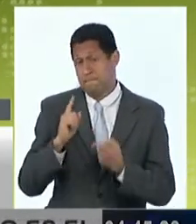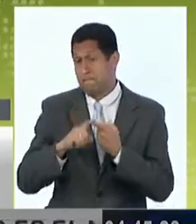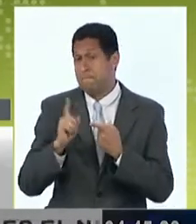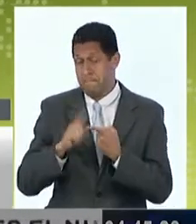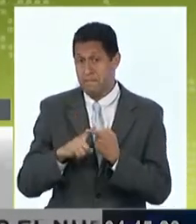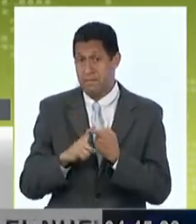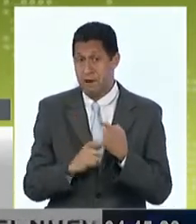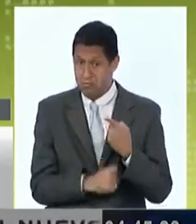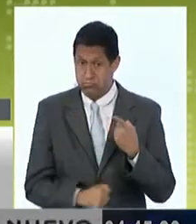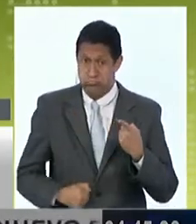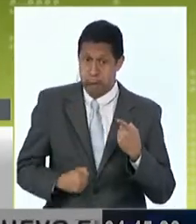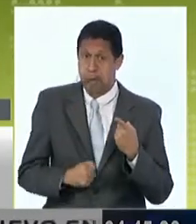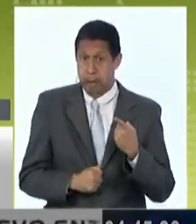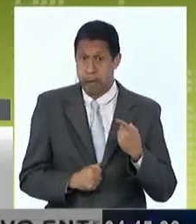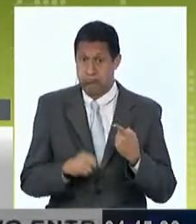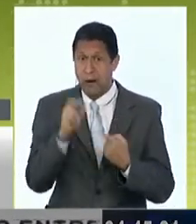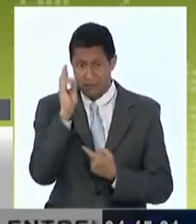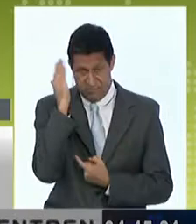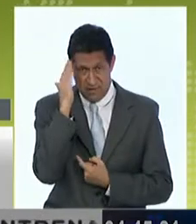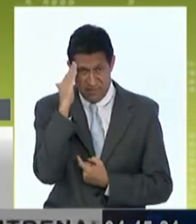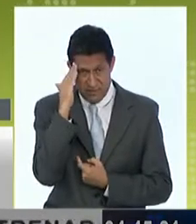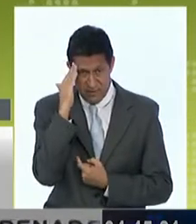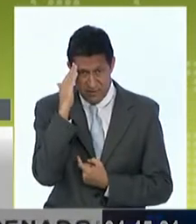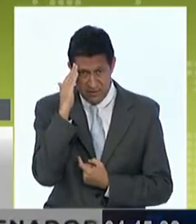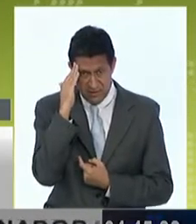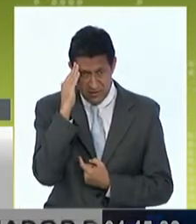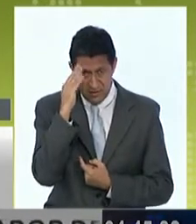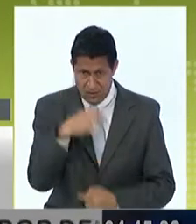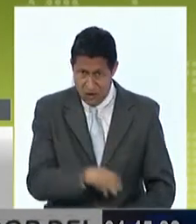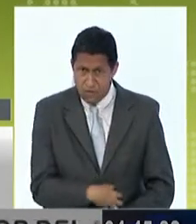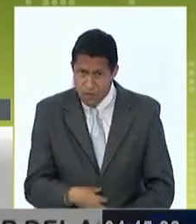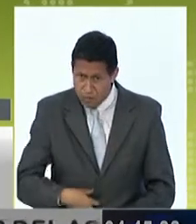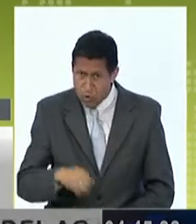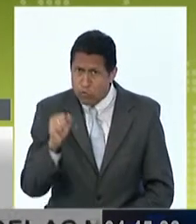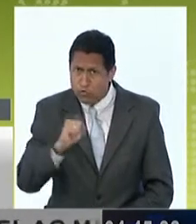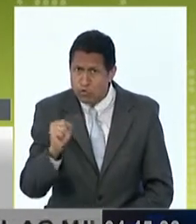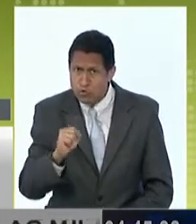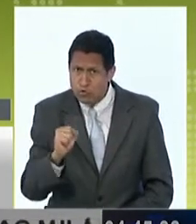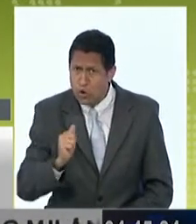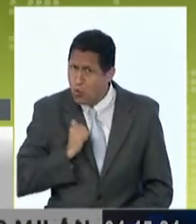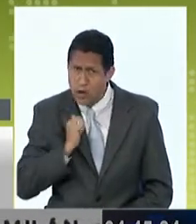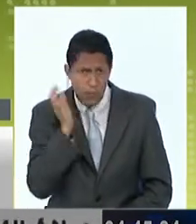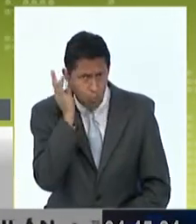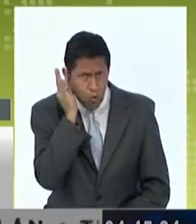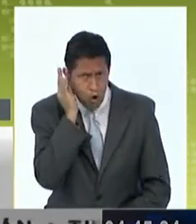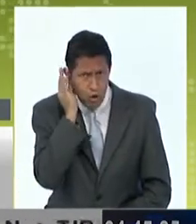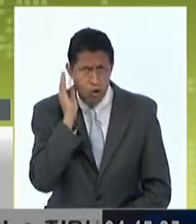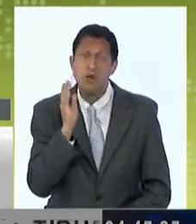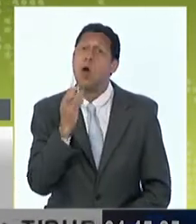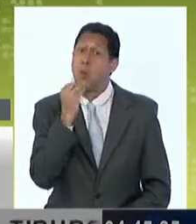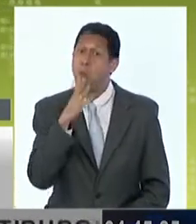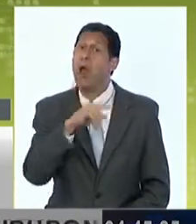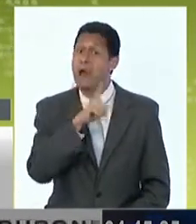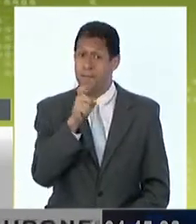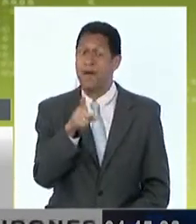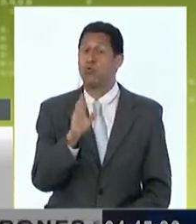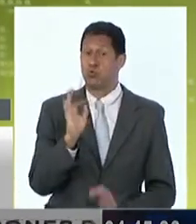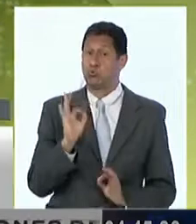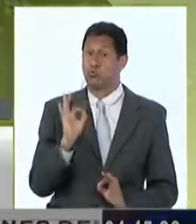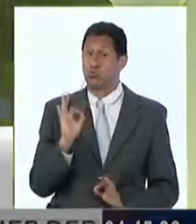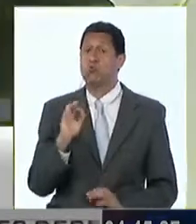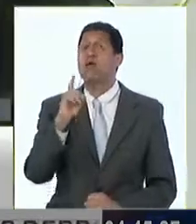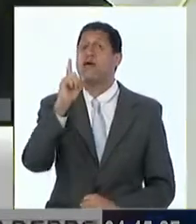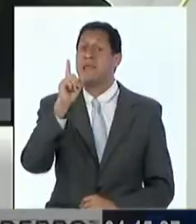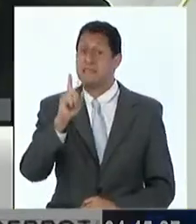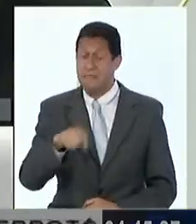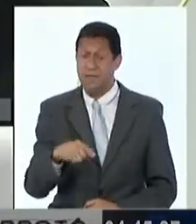cronograma para poder hacer el diagnóstico del fibroma en cualquier mujer muy buena tu pregunta porque además